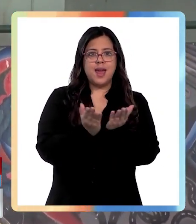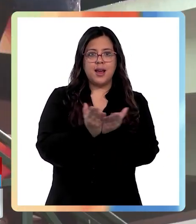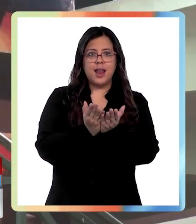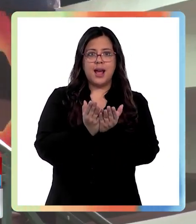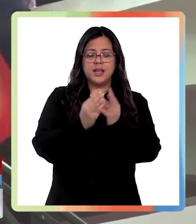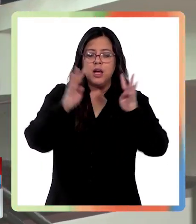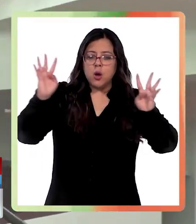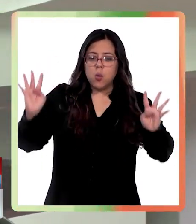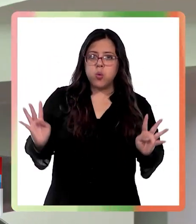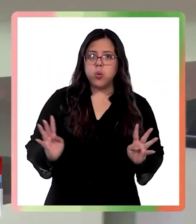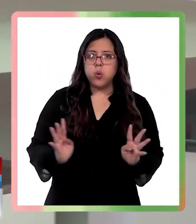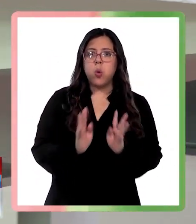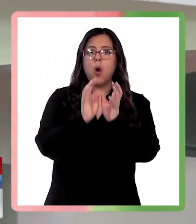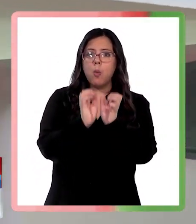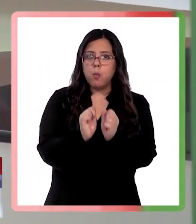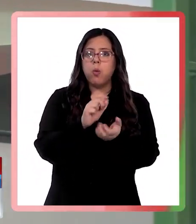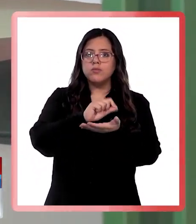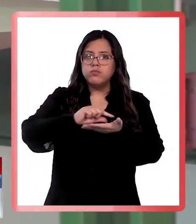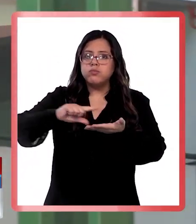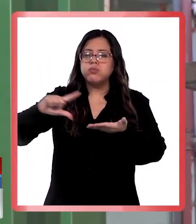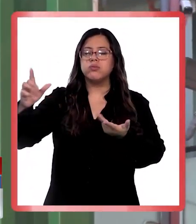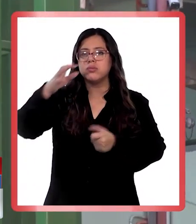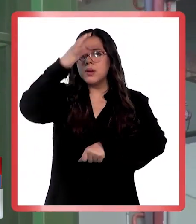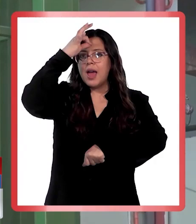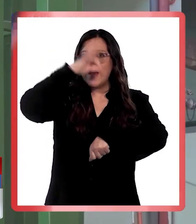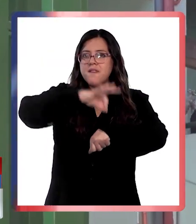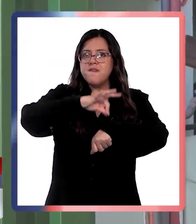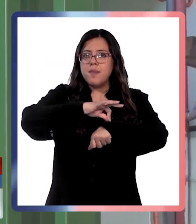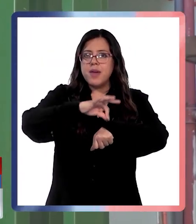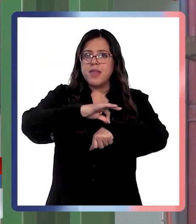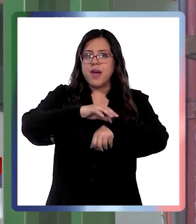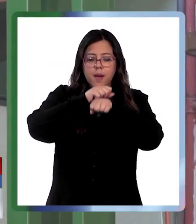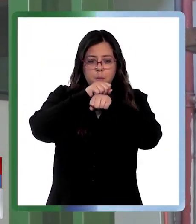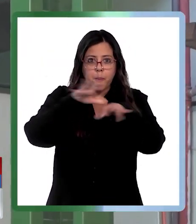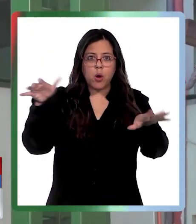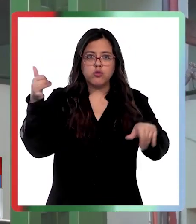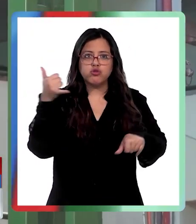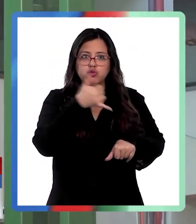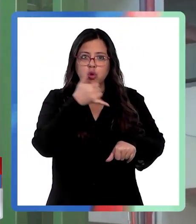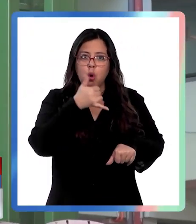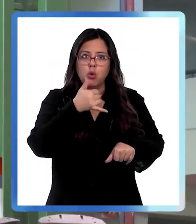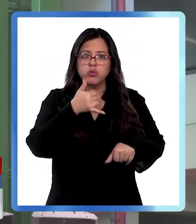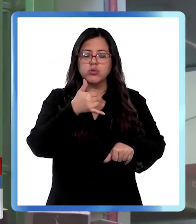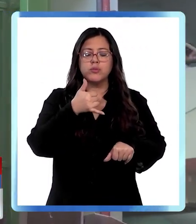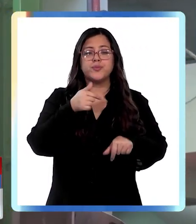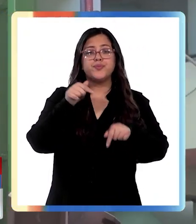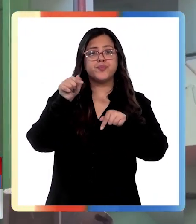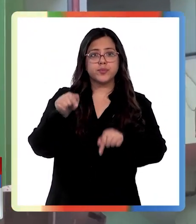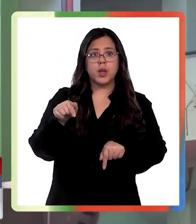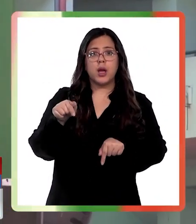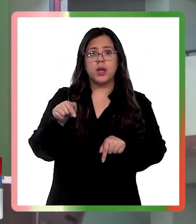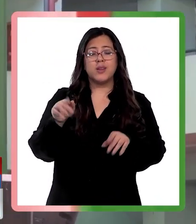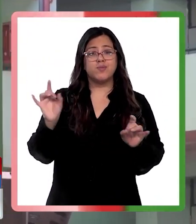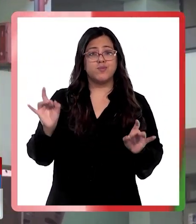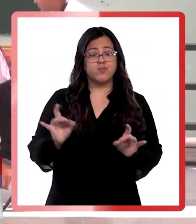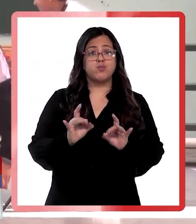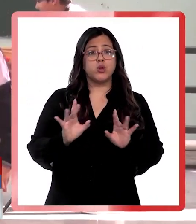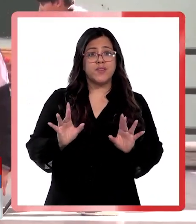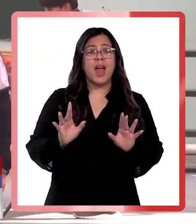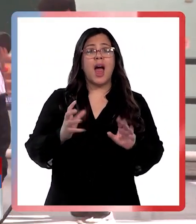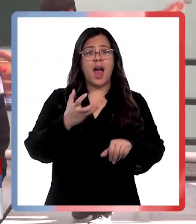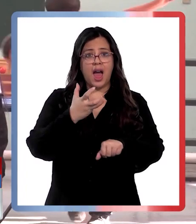Masivo retorno a clases que podría implicar un aumento grave de los contagios de enfermedades respiratorias. Una